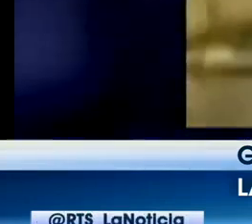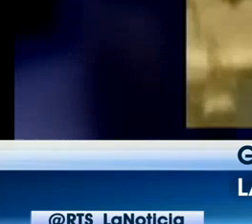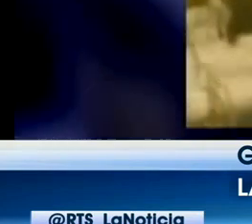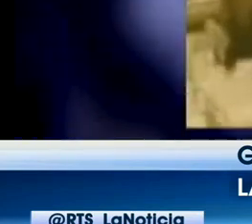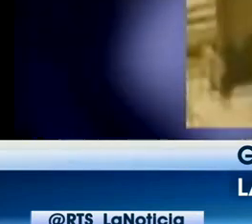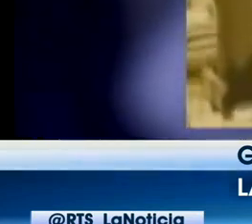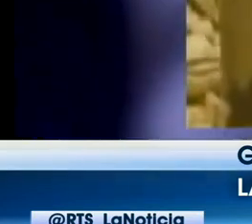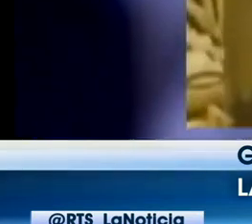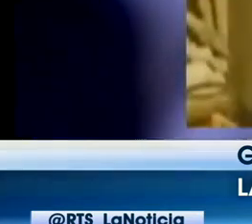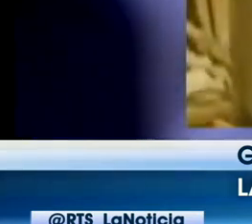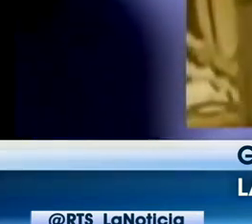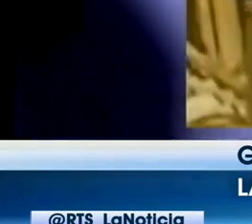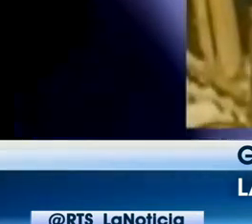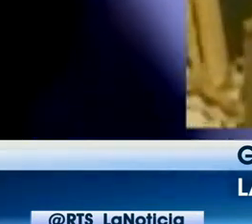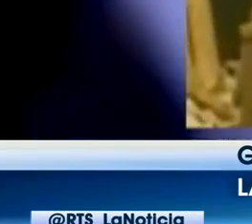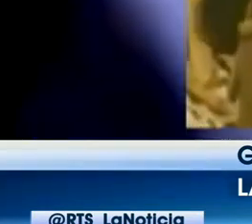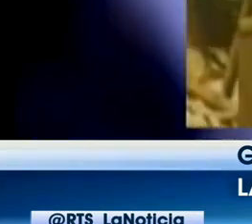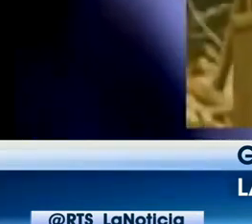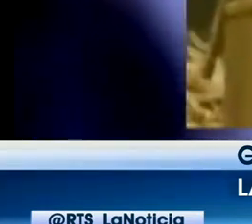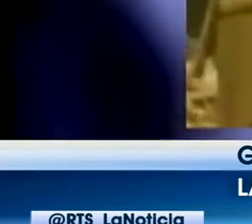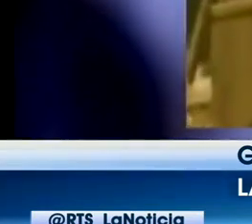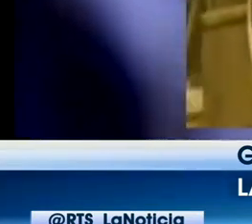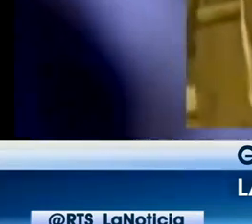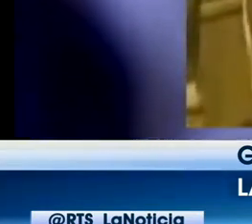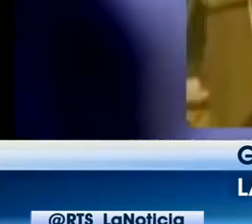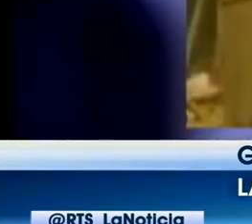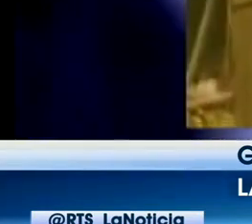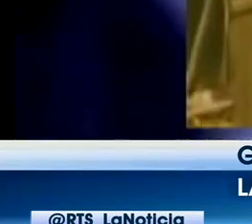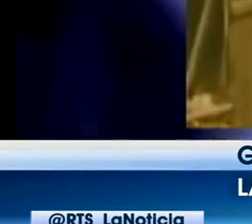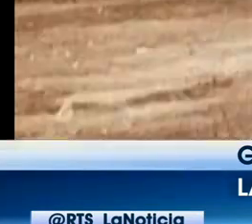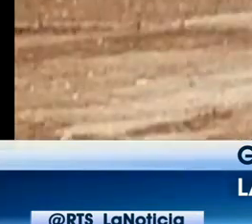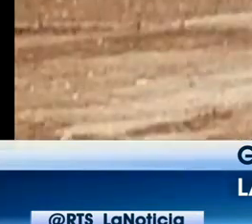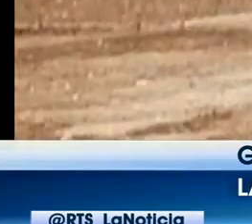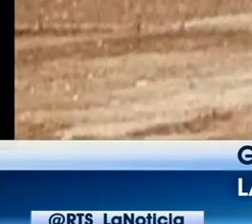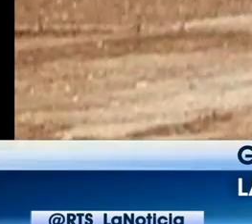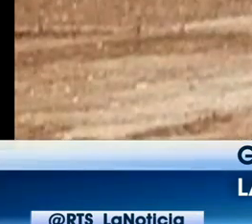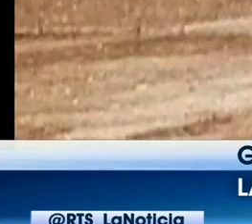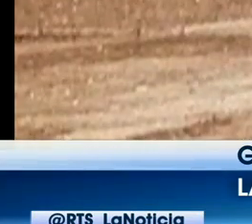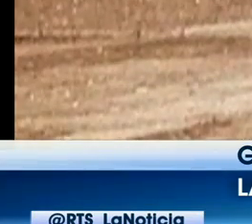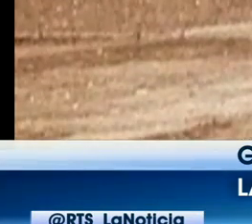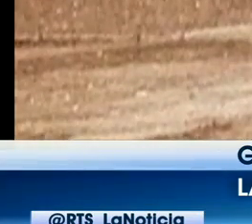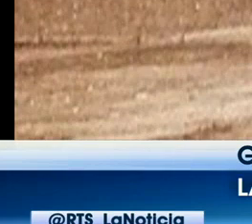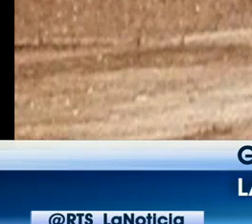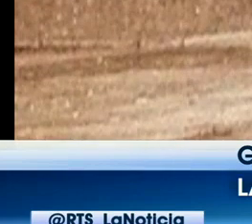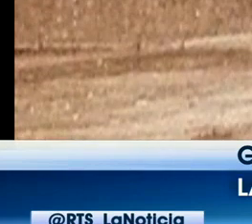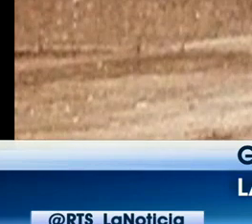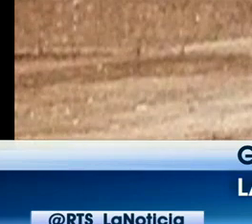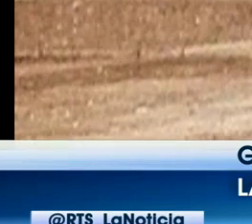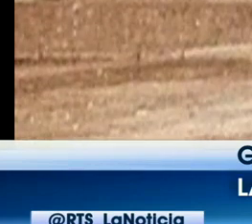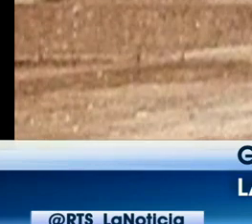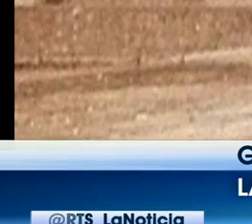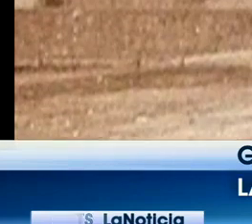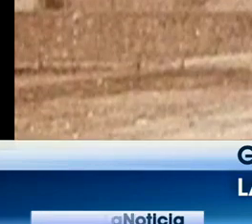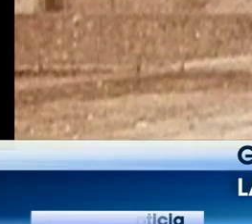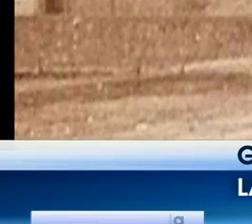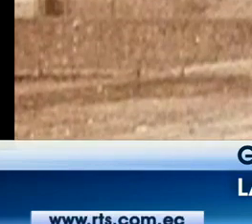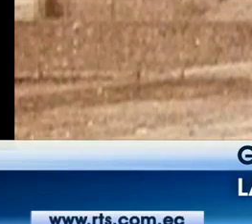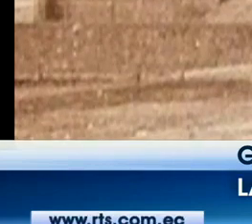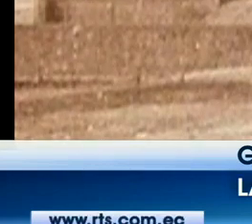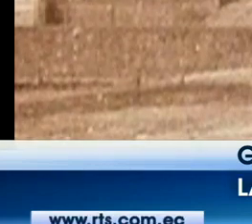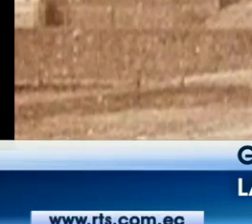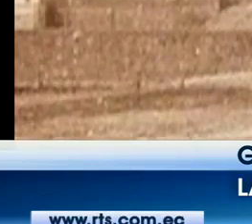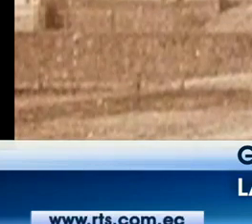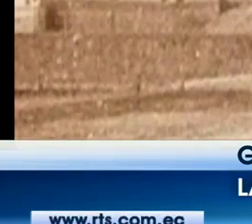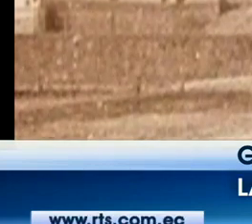una confederación aborigen que sobrevivió hasta la conquista española. A comienzos del siglo XX, la inversión de personas